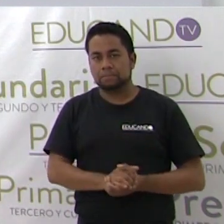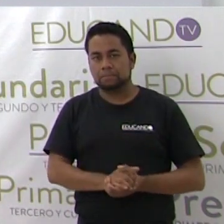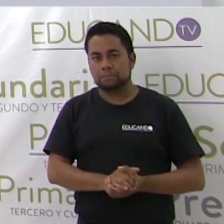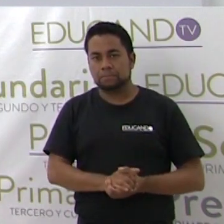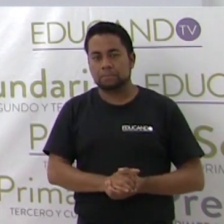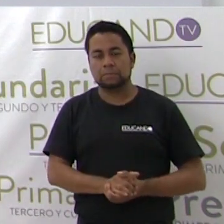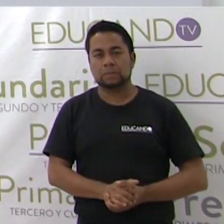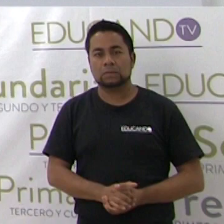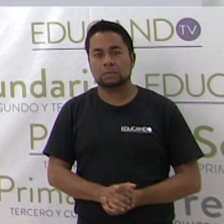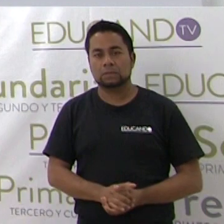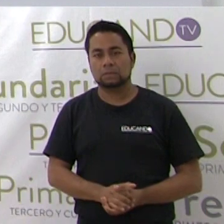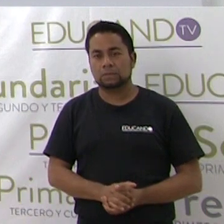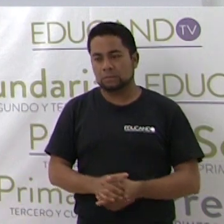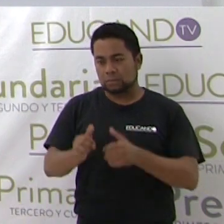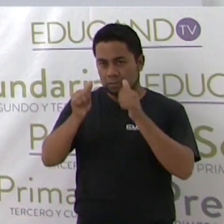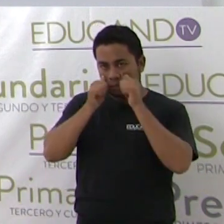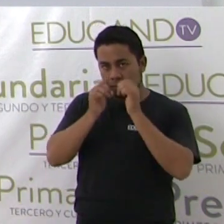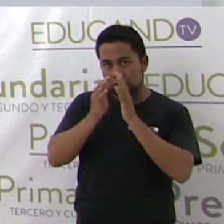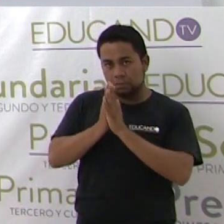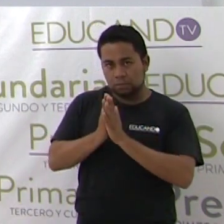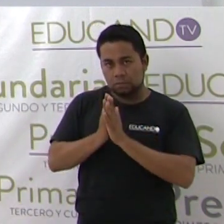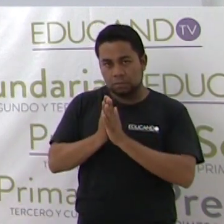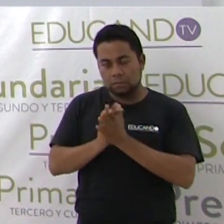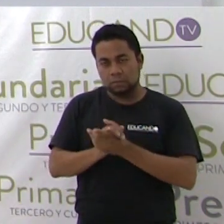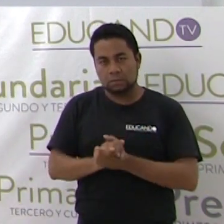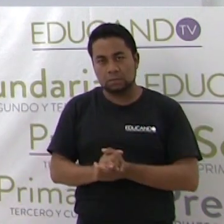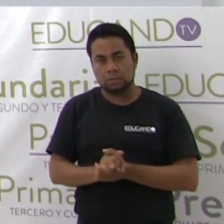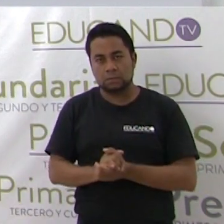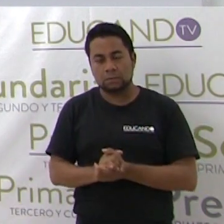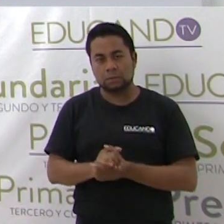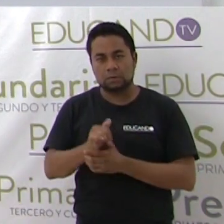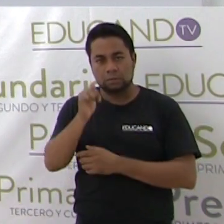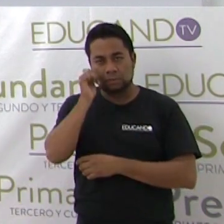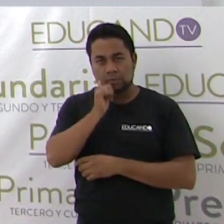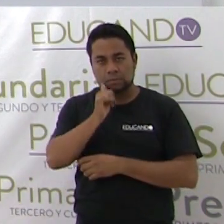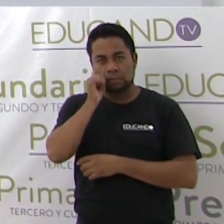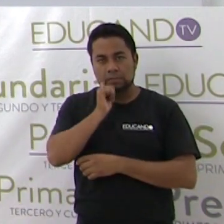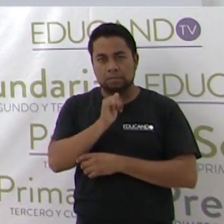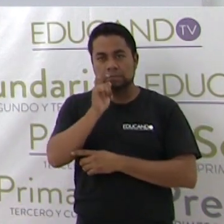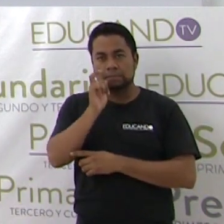bien, mucha atención, en todas